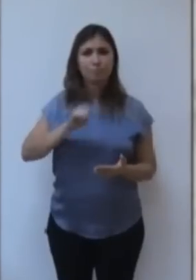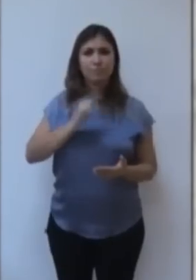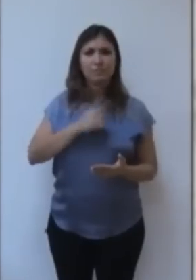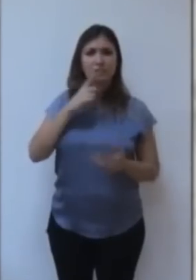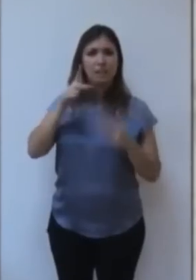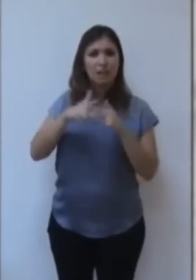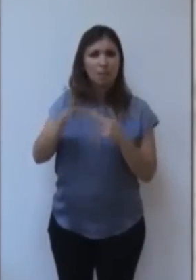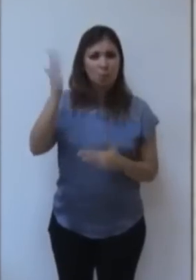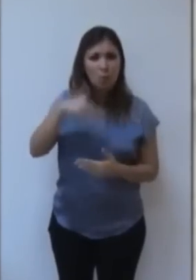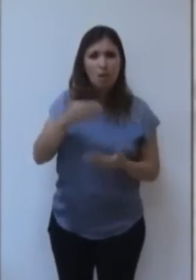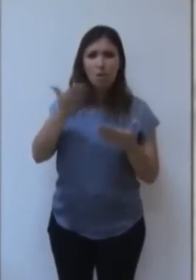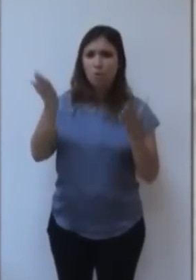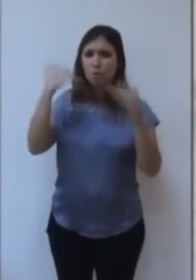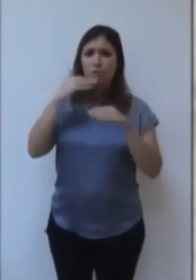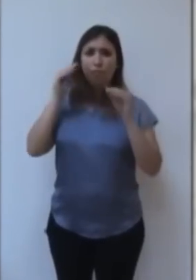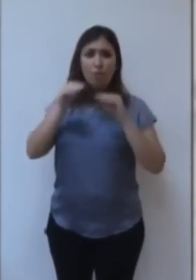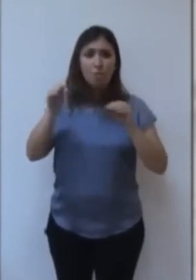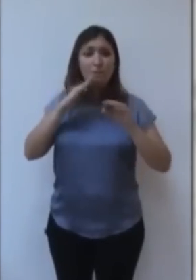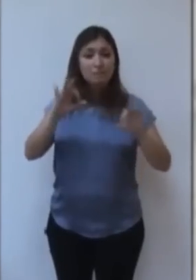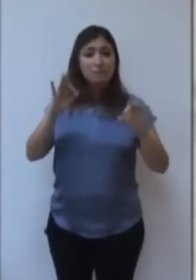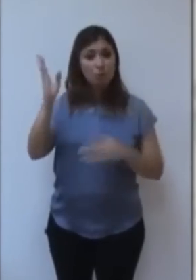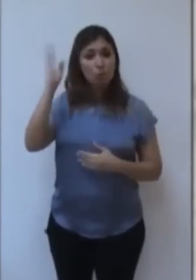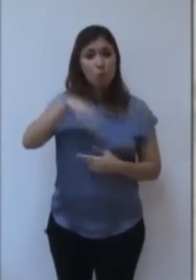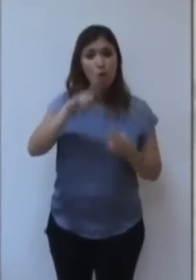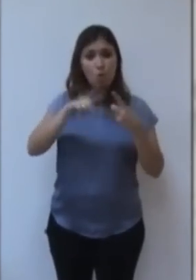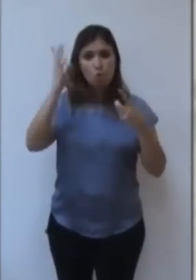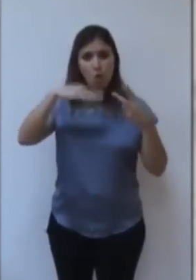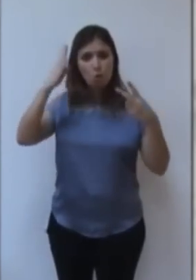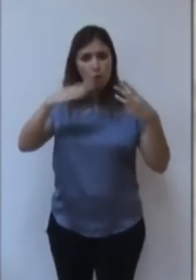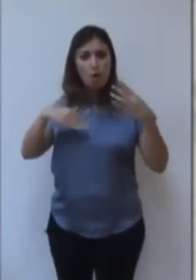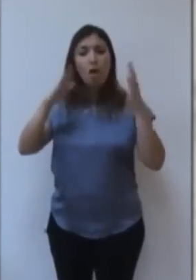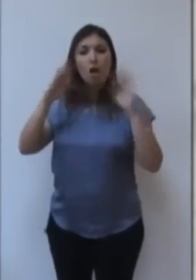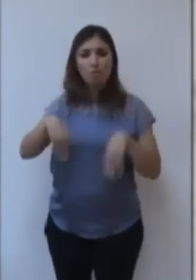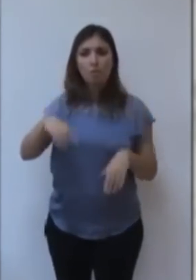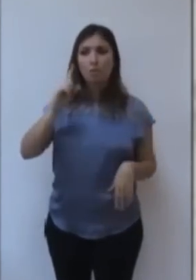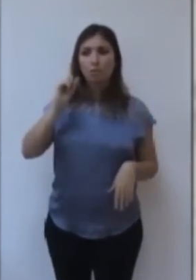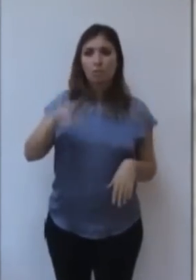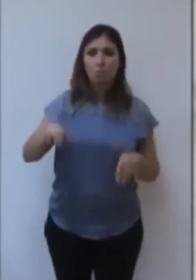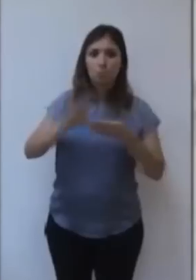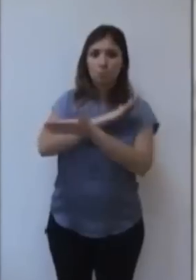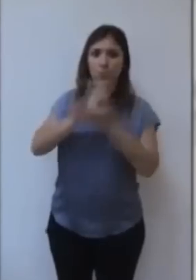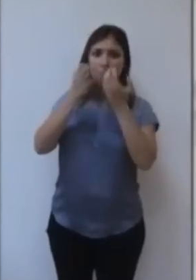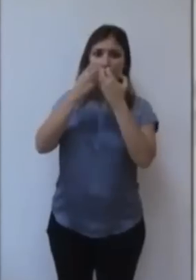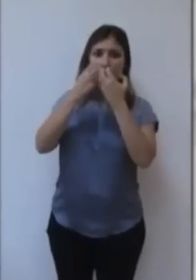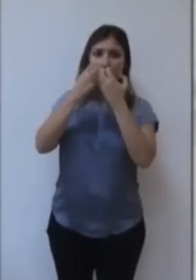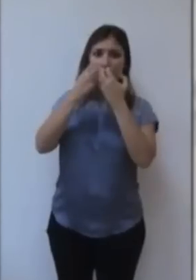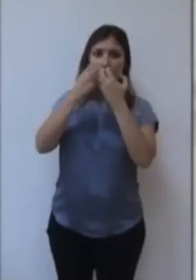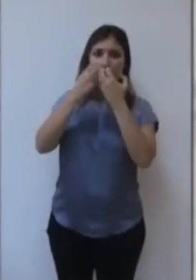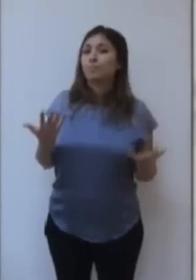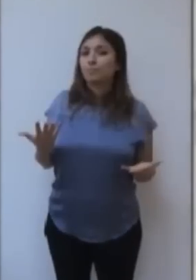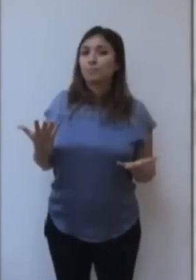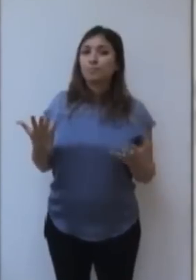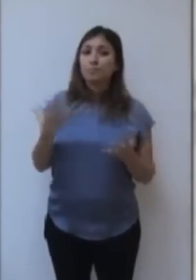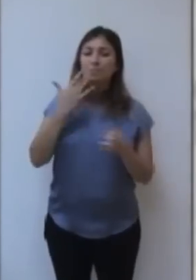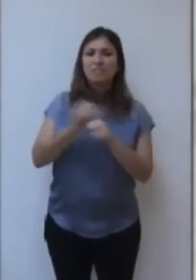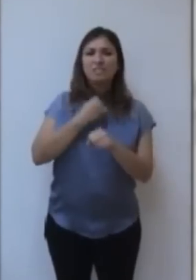hay herramientas, no hay ayuda, no hay información específica, no hay una serie de actuaciones, estás también segregándoles, ¿no? Entonces, el mundo